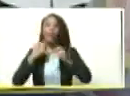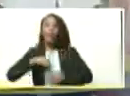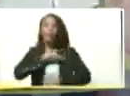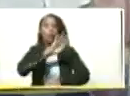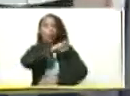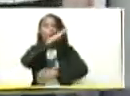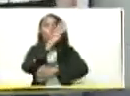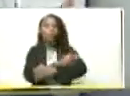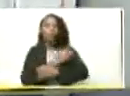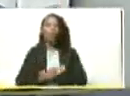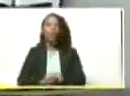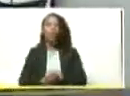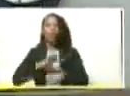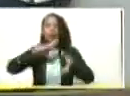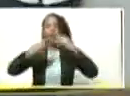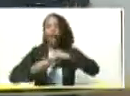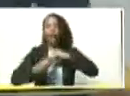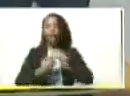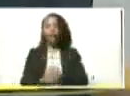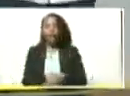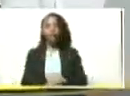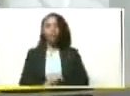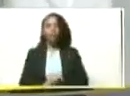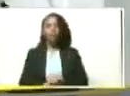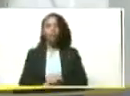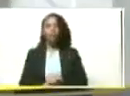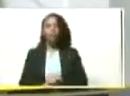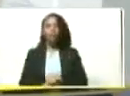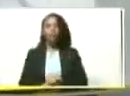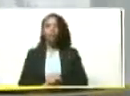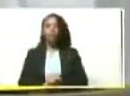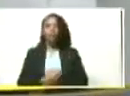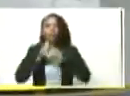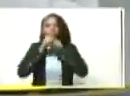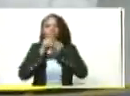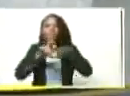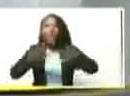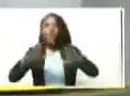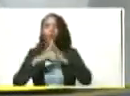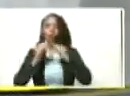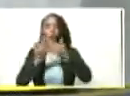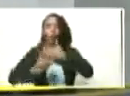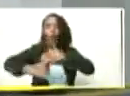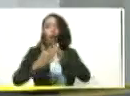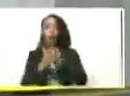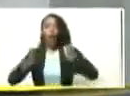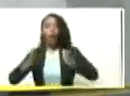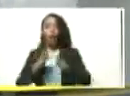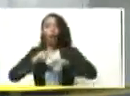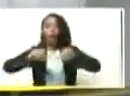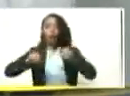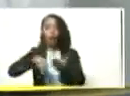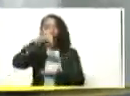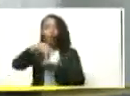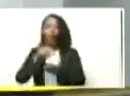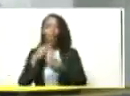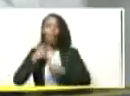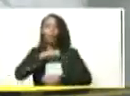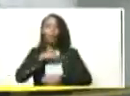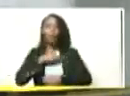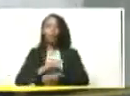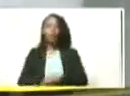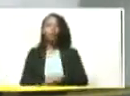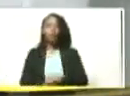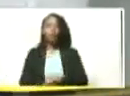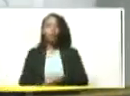poderosos comités locales de abastecimiento y producción, bueno, desplegados en todo lo largo y ancho del territorio nacional. Para nosotros,